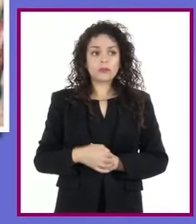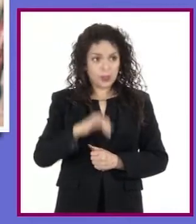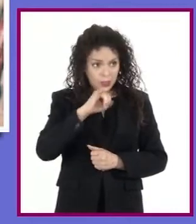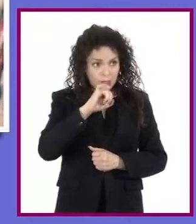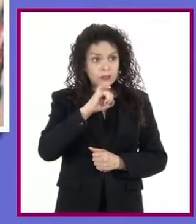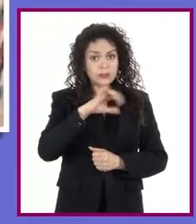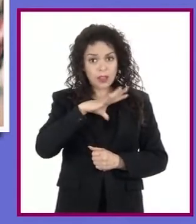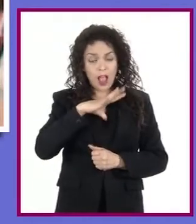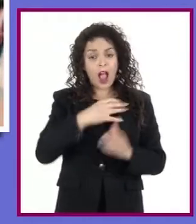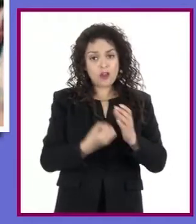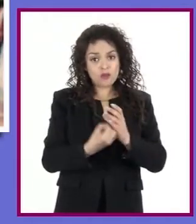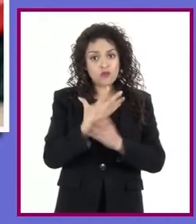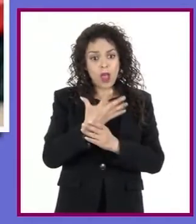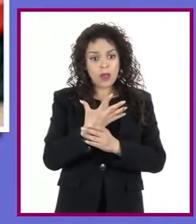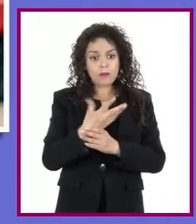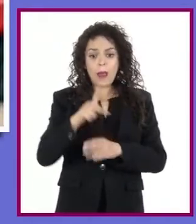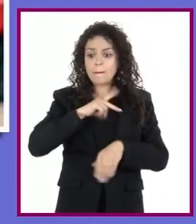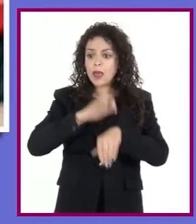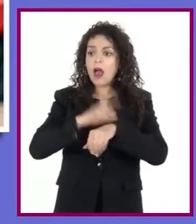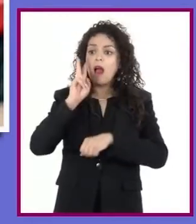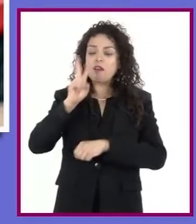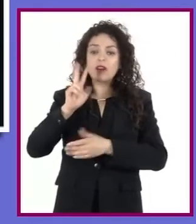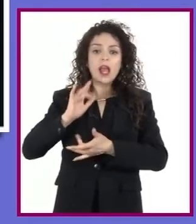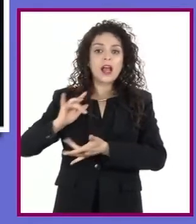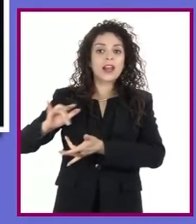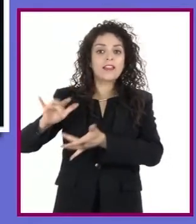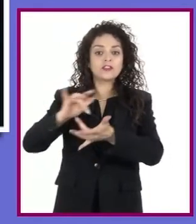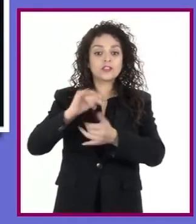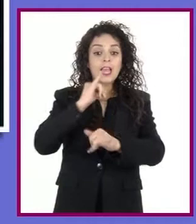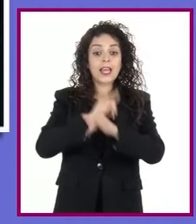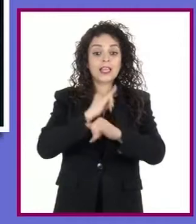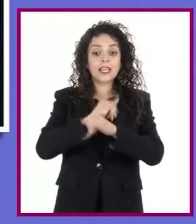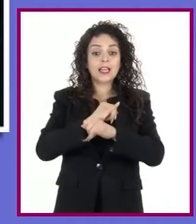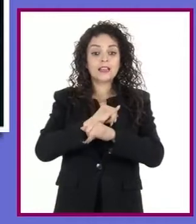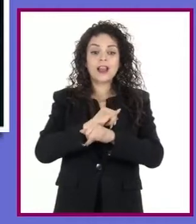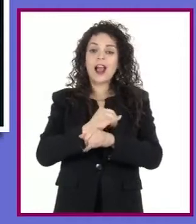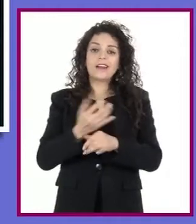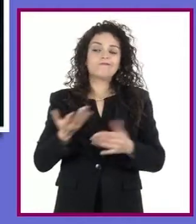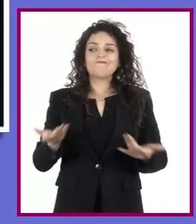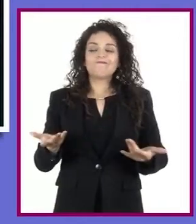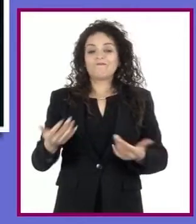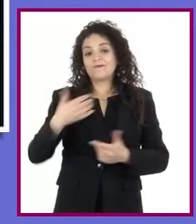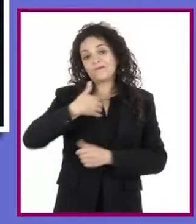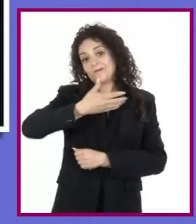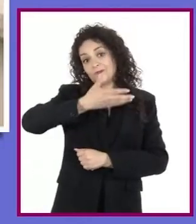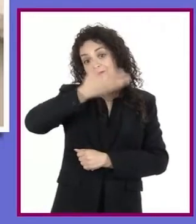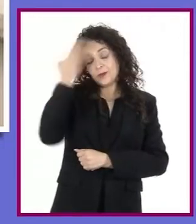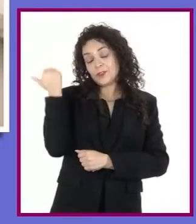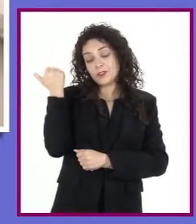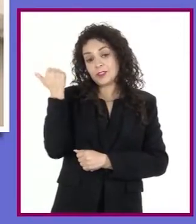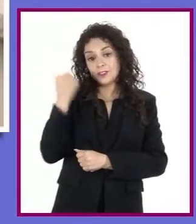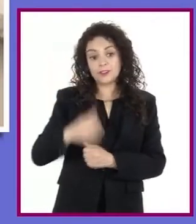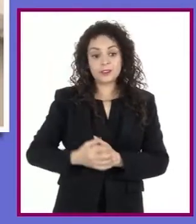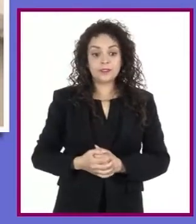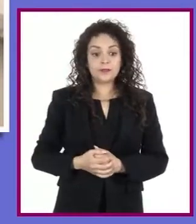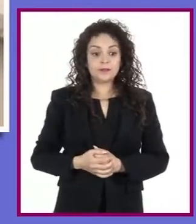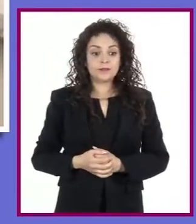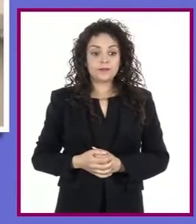lo vio en las noticias de las redes sociales, en internet. No, pues no sabía.